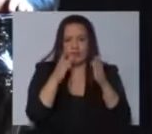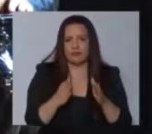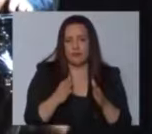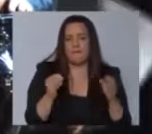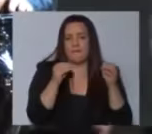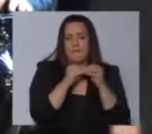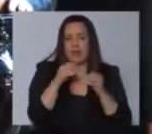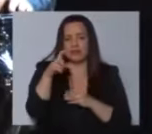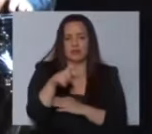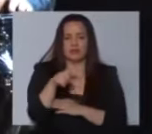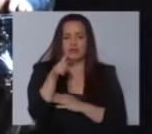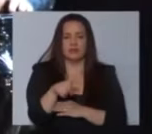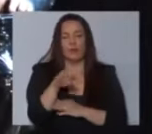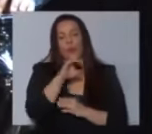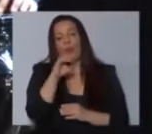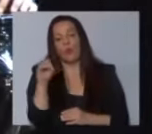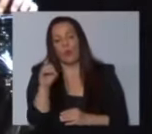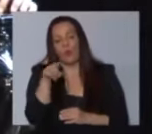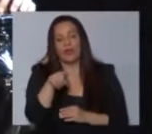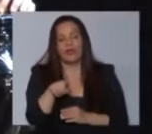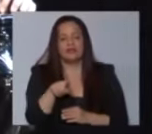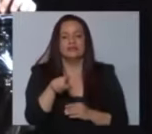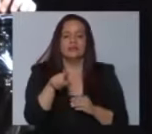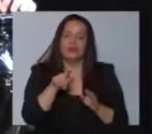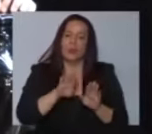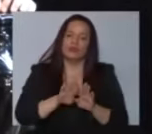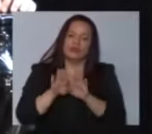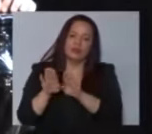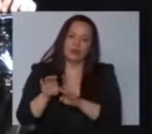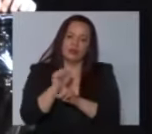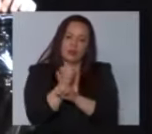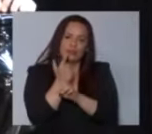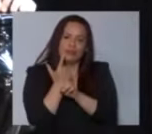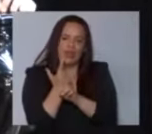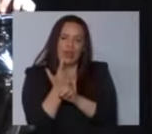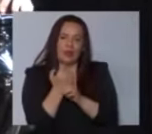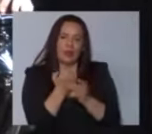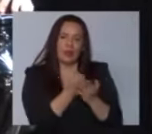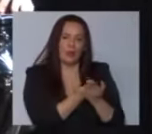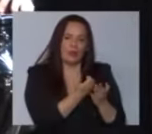más necesitados o que han sido desplazados social y económicamente.